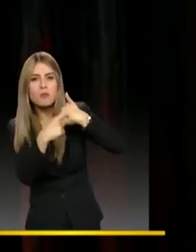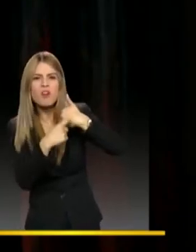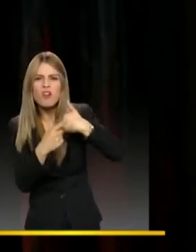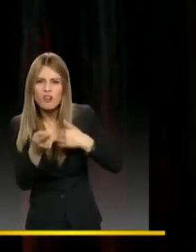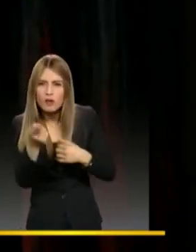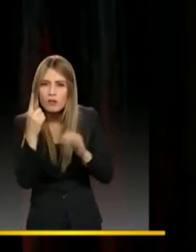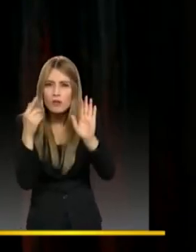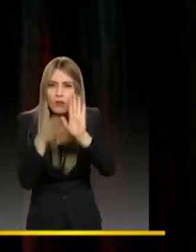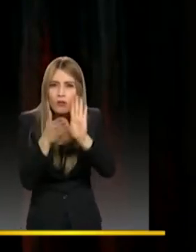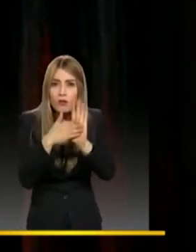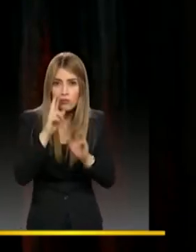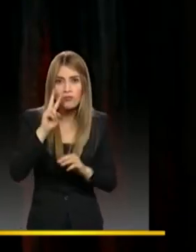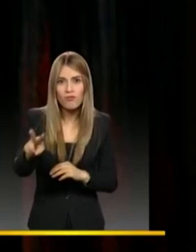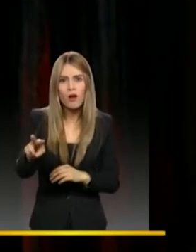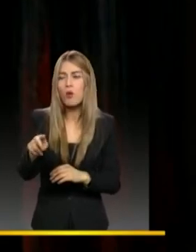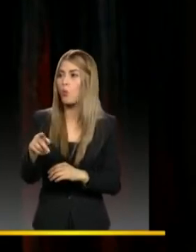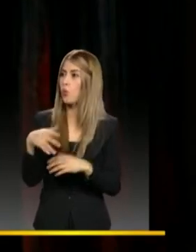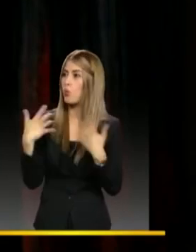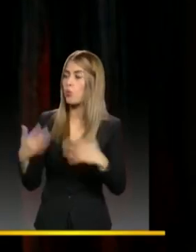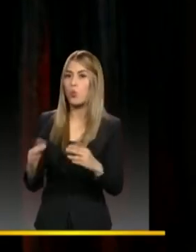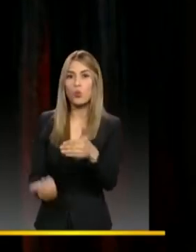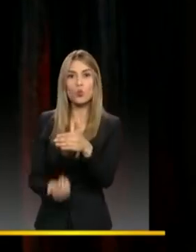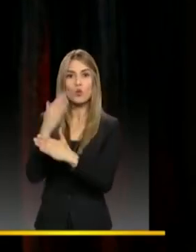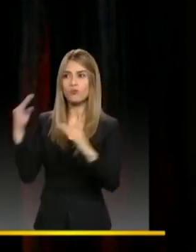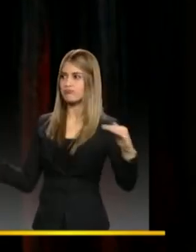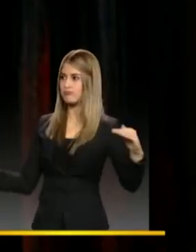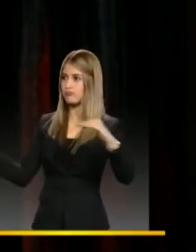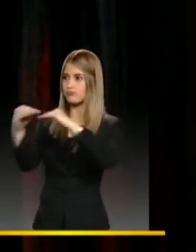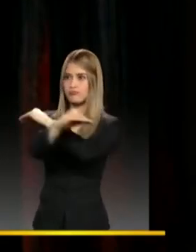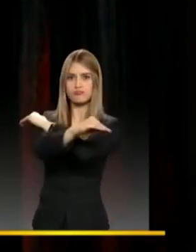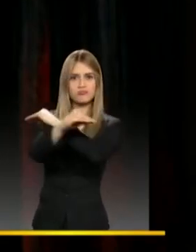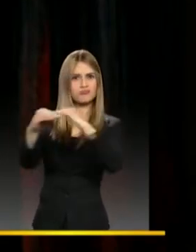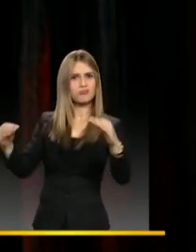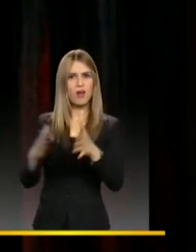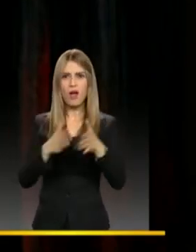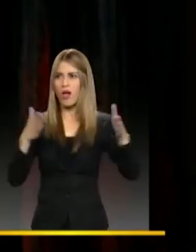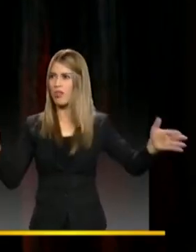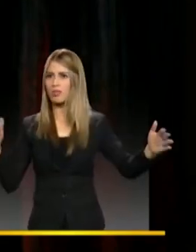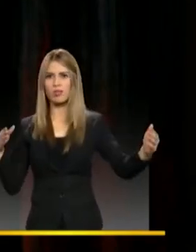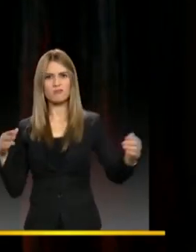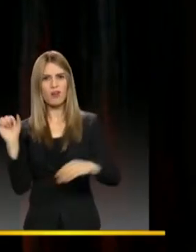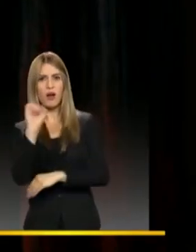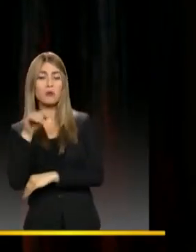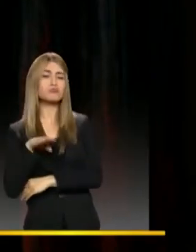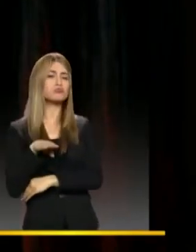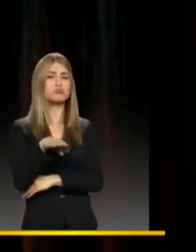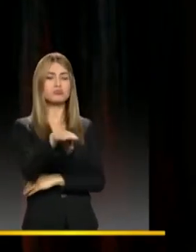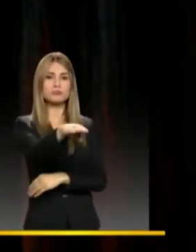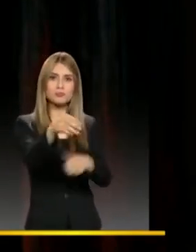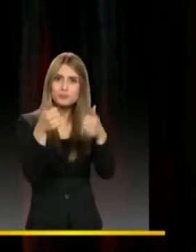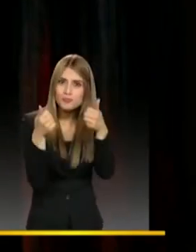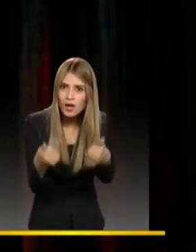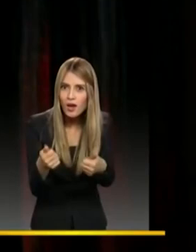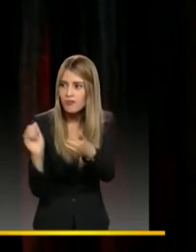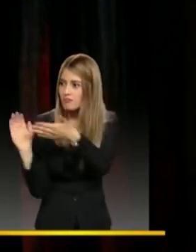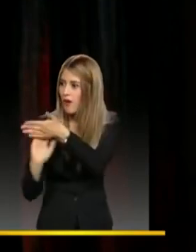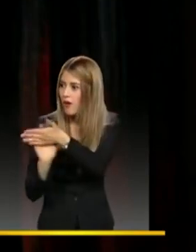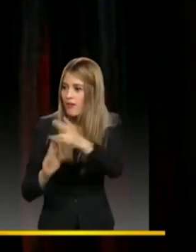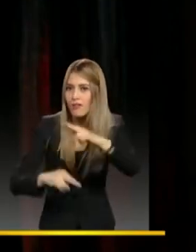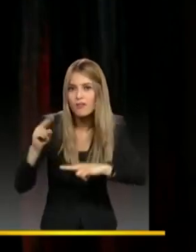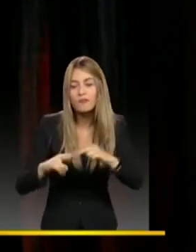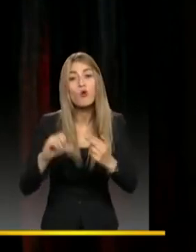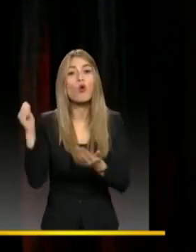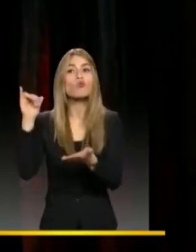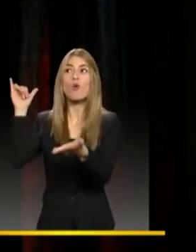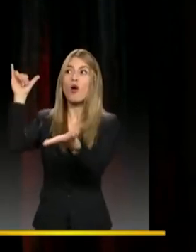autopistas y carreteras o los trabajos para seguir ampliándolas y mejorándolas. Lo mismo con los aeropuertos, lo mismo